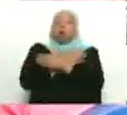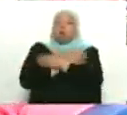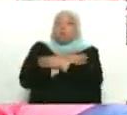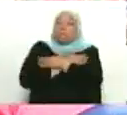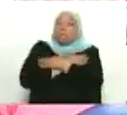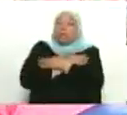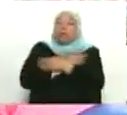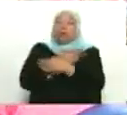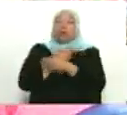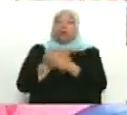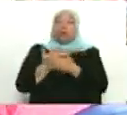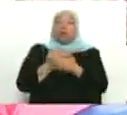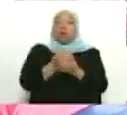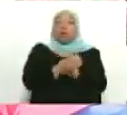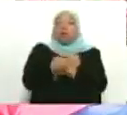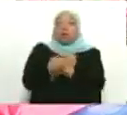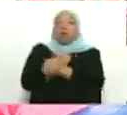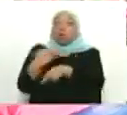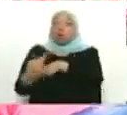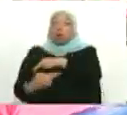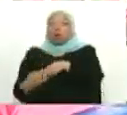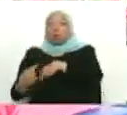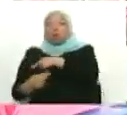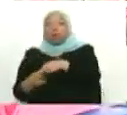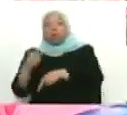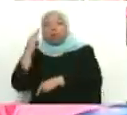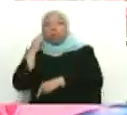luchando por la revolución bolivariana.